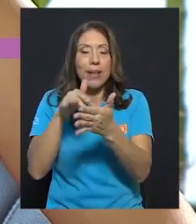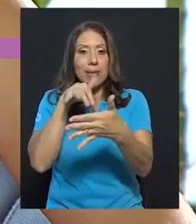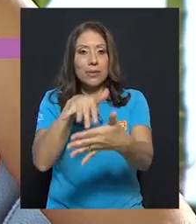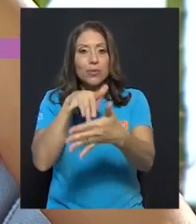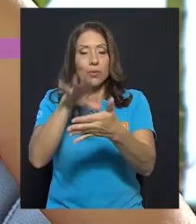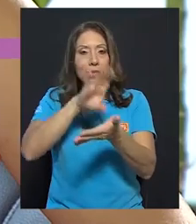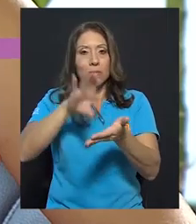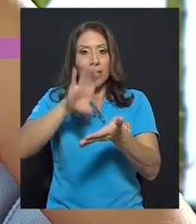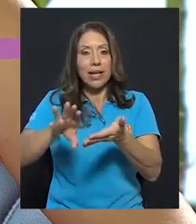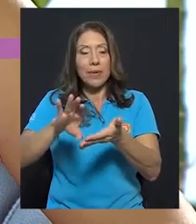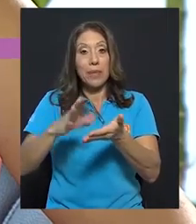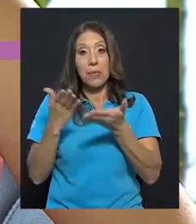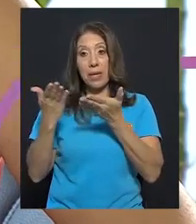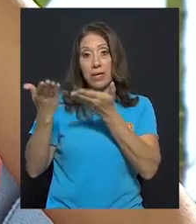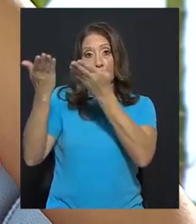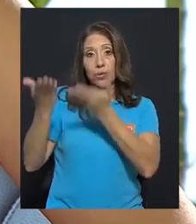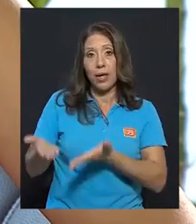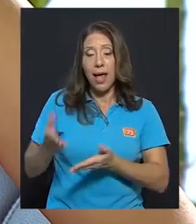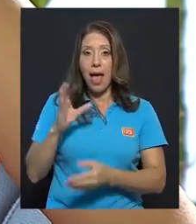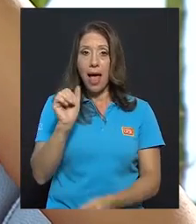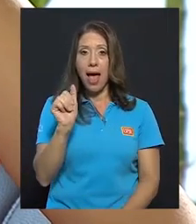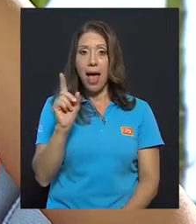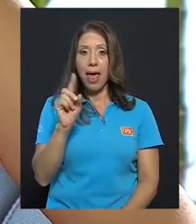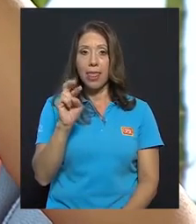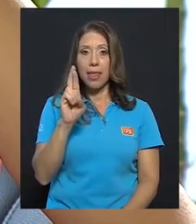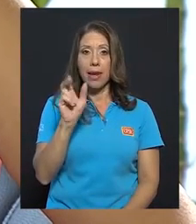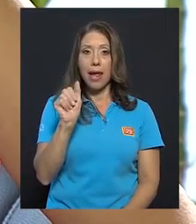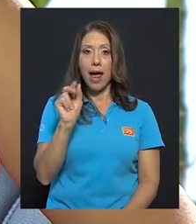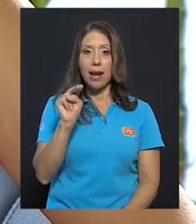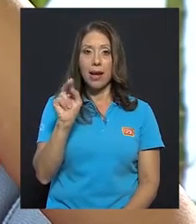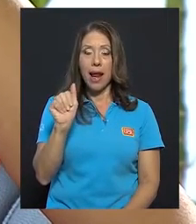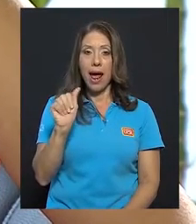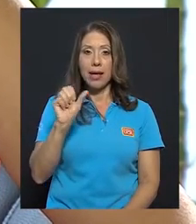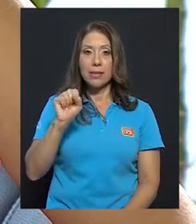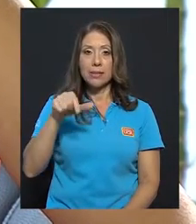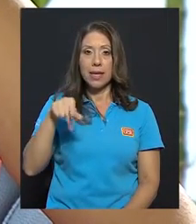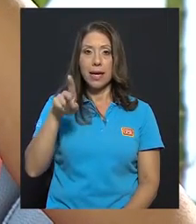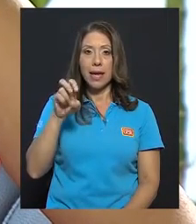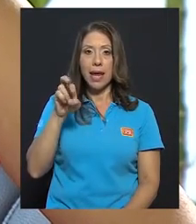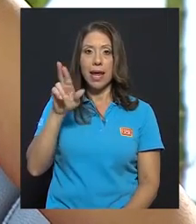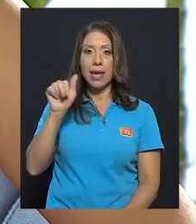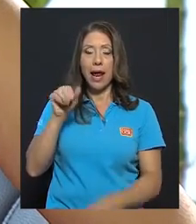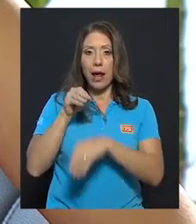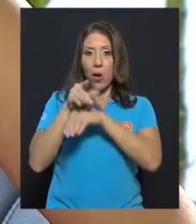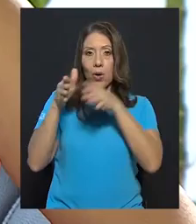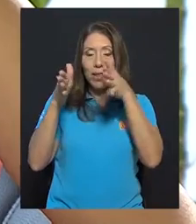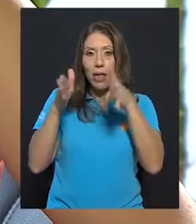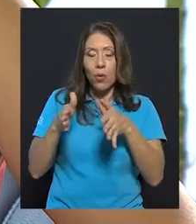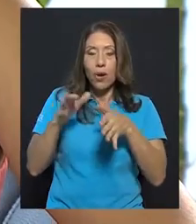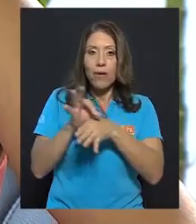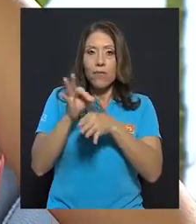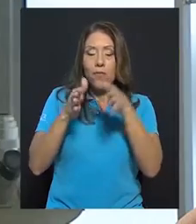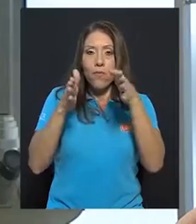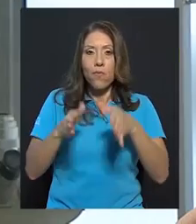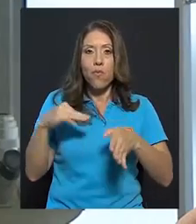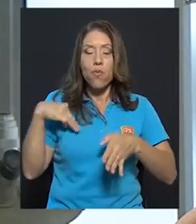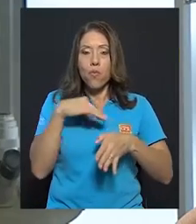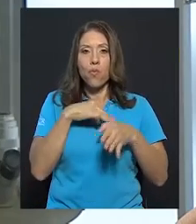estudios de secundaria. Para ello nos acompaña Adriana Sequeira, orientadora funcionaria del Ministerio de Educación